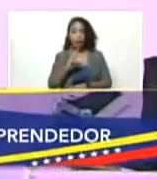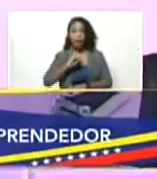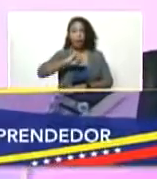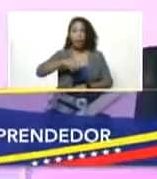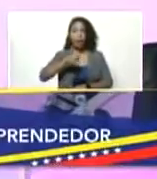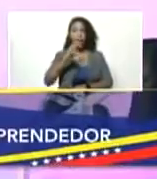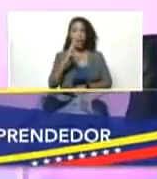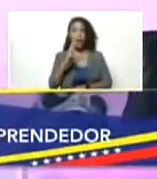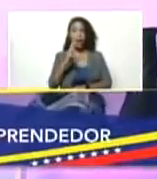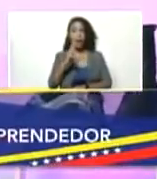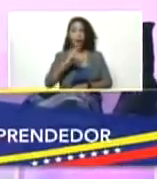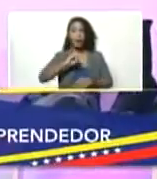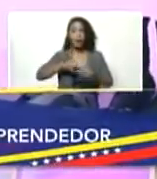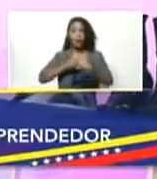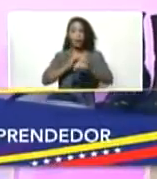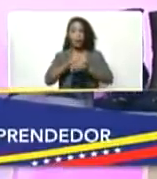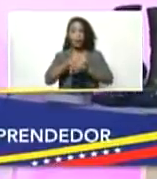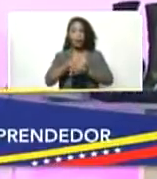JR.